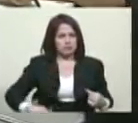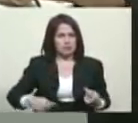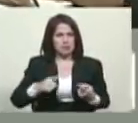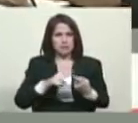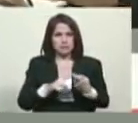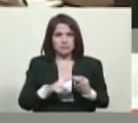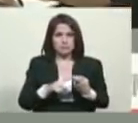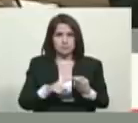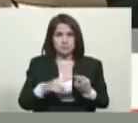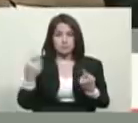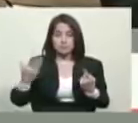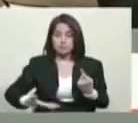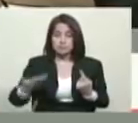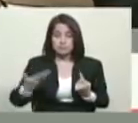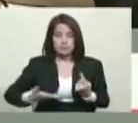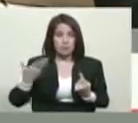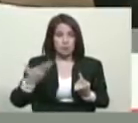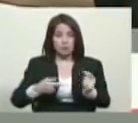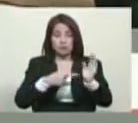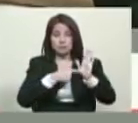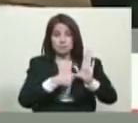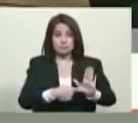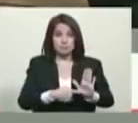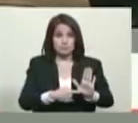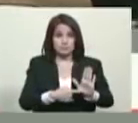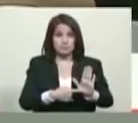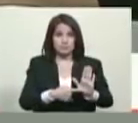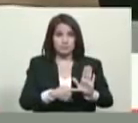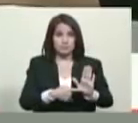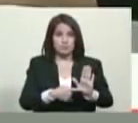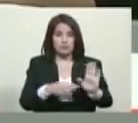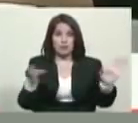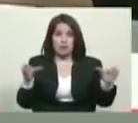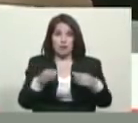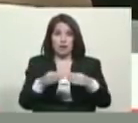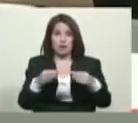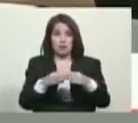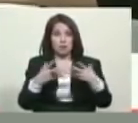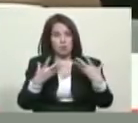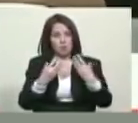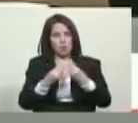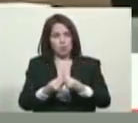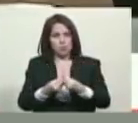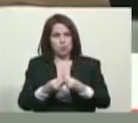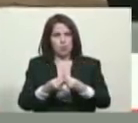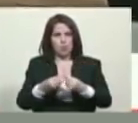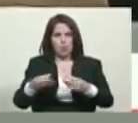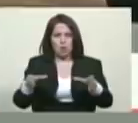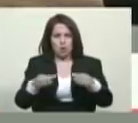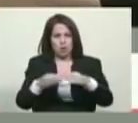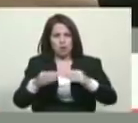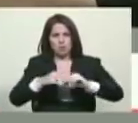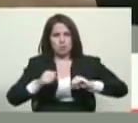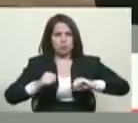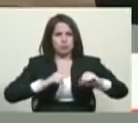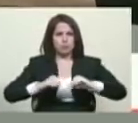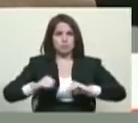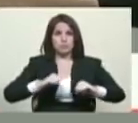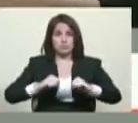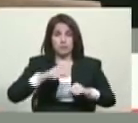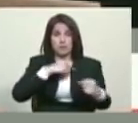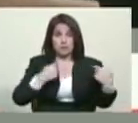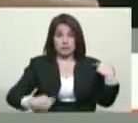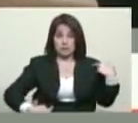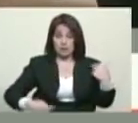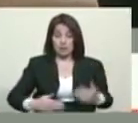Es importante destacar que esta reunión con la delegación del Banco Popular de China estuvo